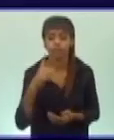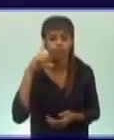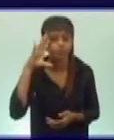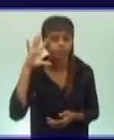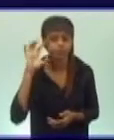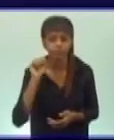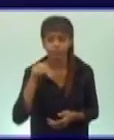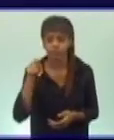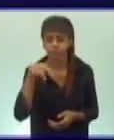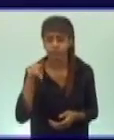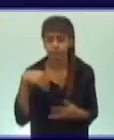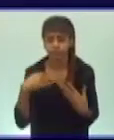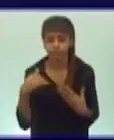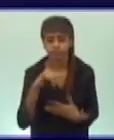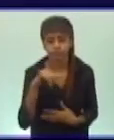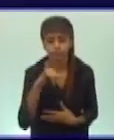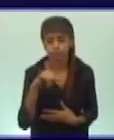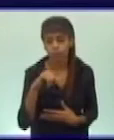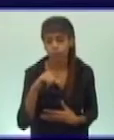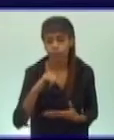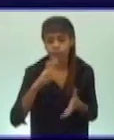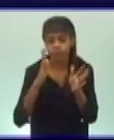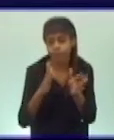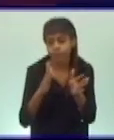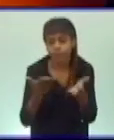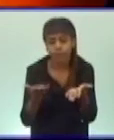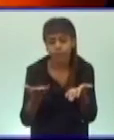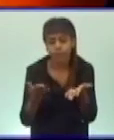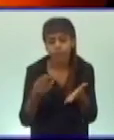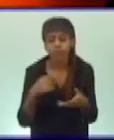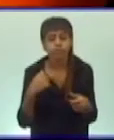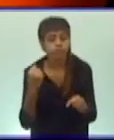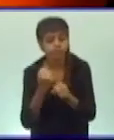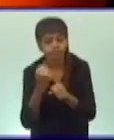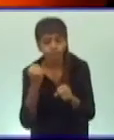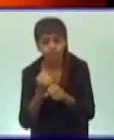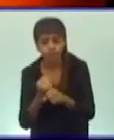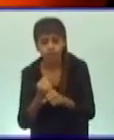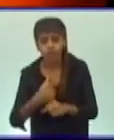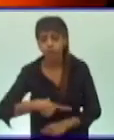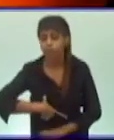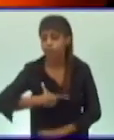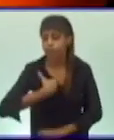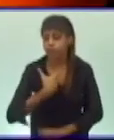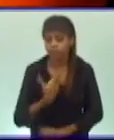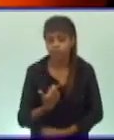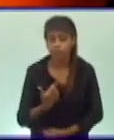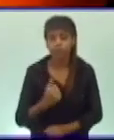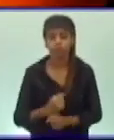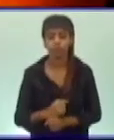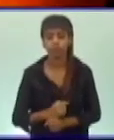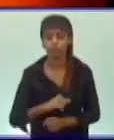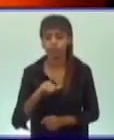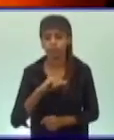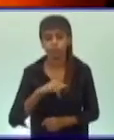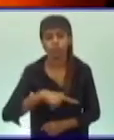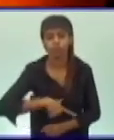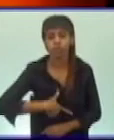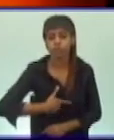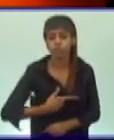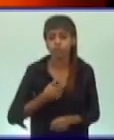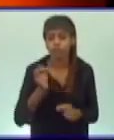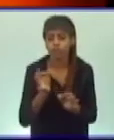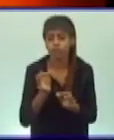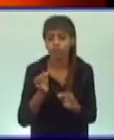de esos profesionales que forman parte de la cultura que siempre estuvo al lado de